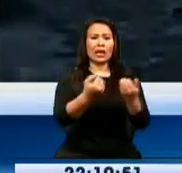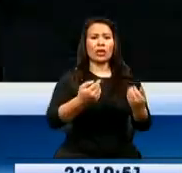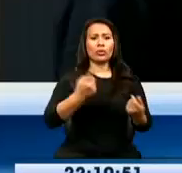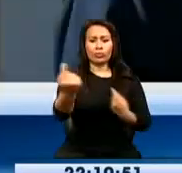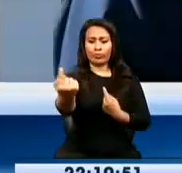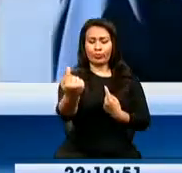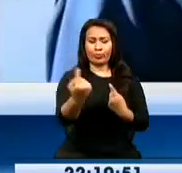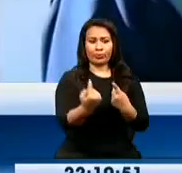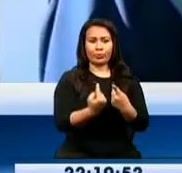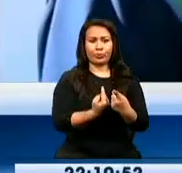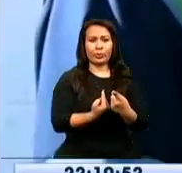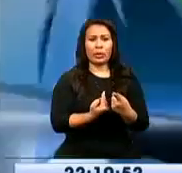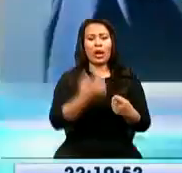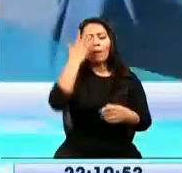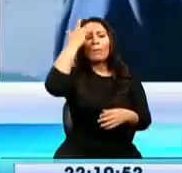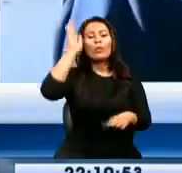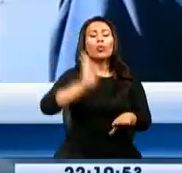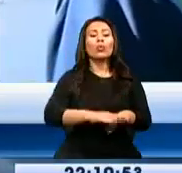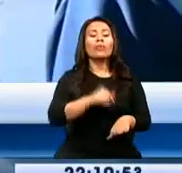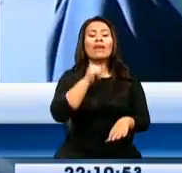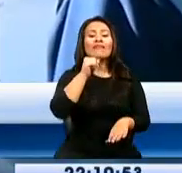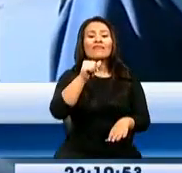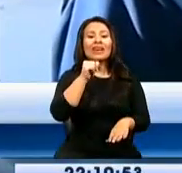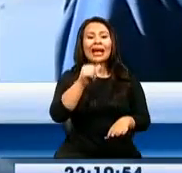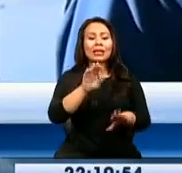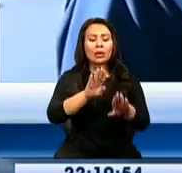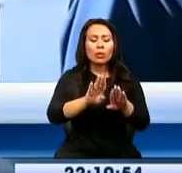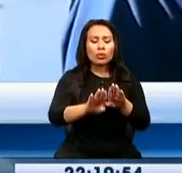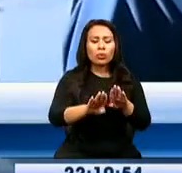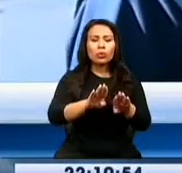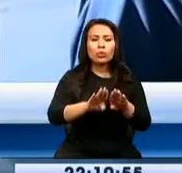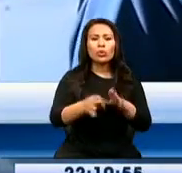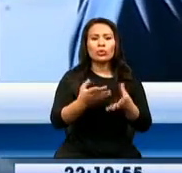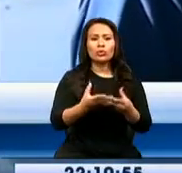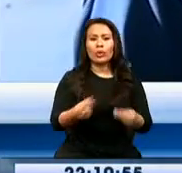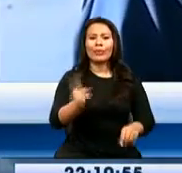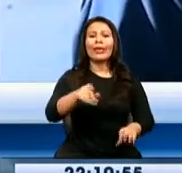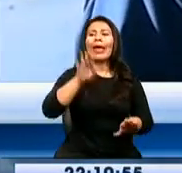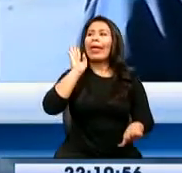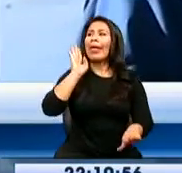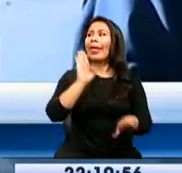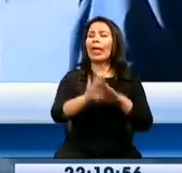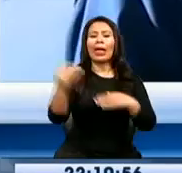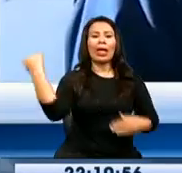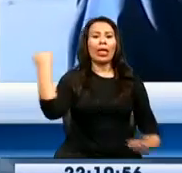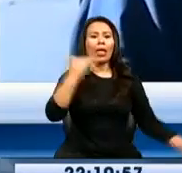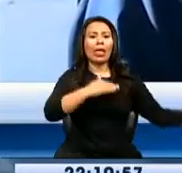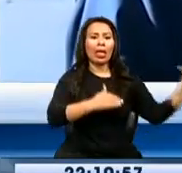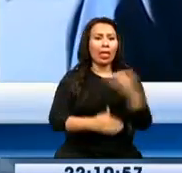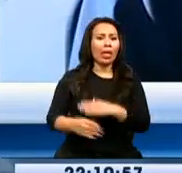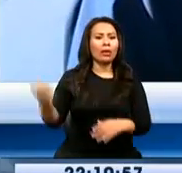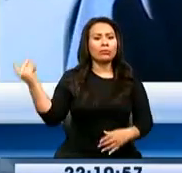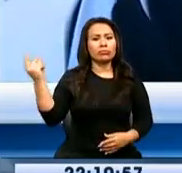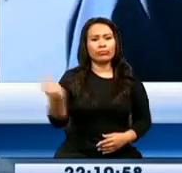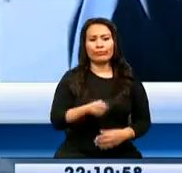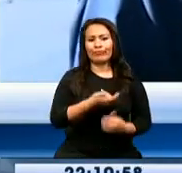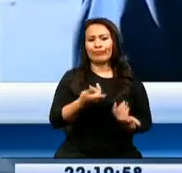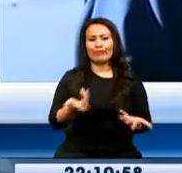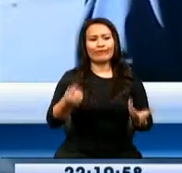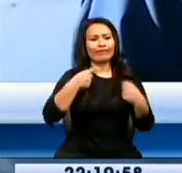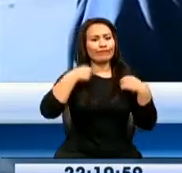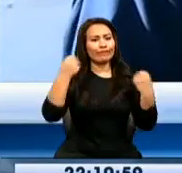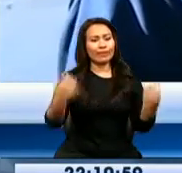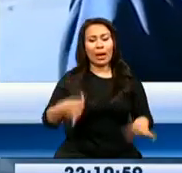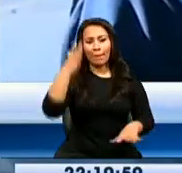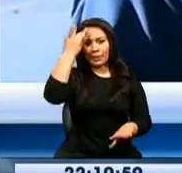sur. Este es por exceso de velocidad de este accidente. Tanto el un vehículo como el otro es de exceso de velocidad. Porque si iba a una velocidad moderada,